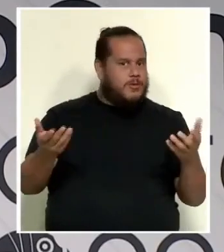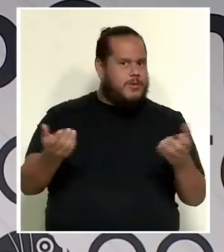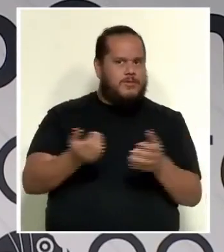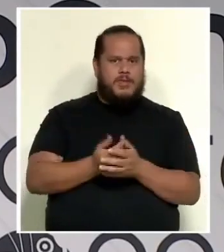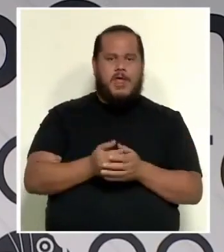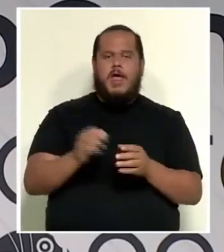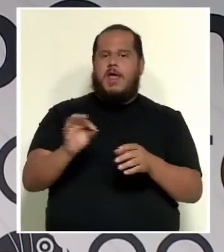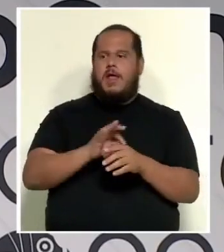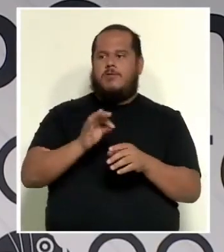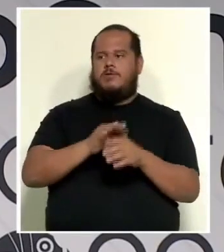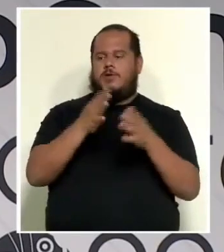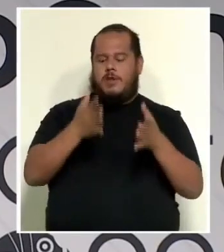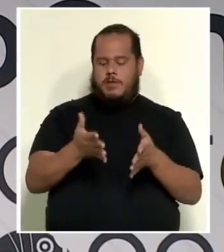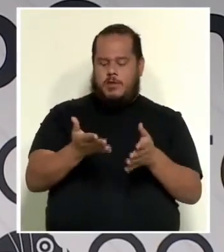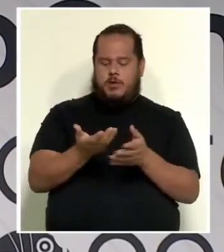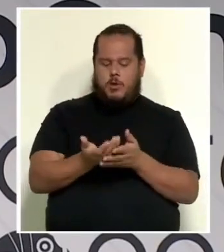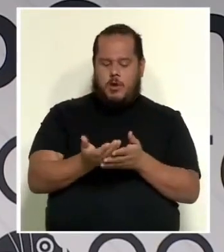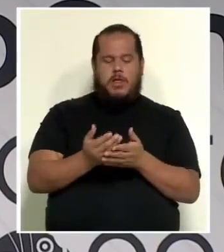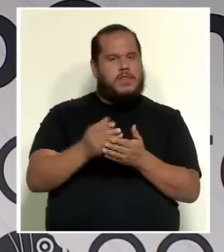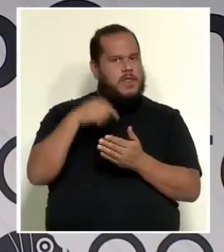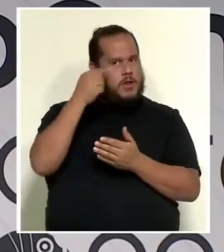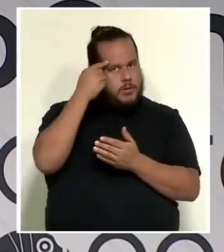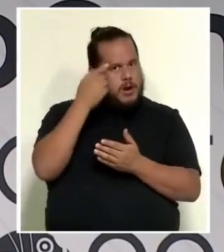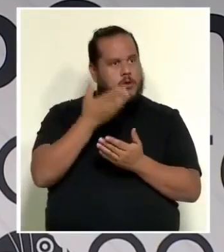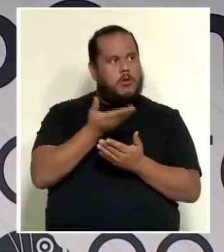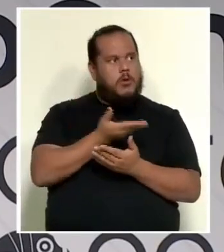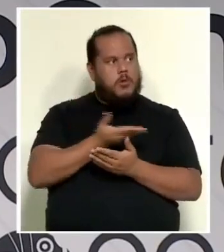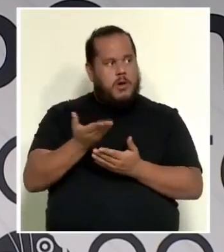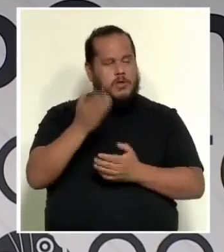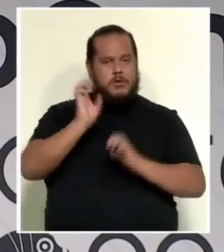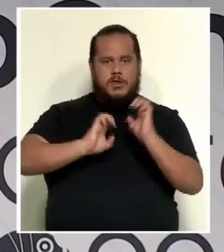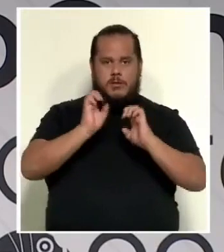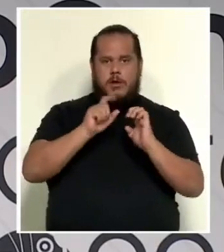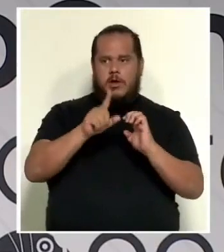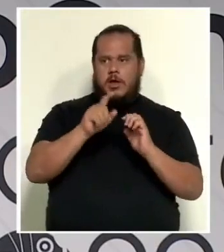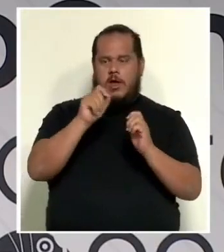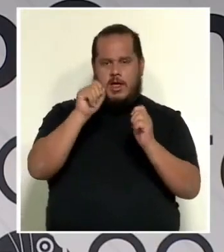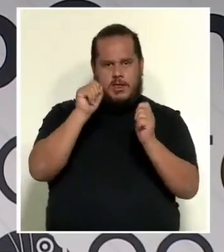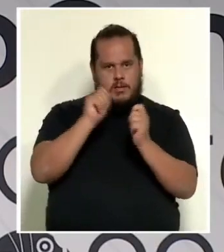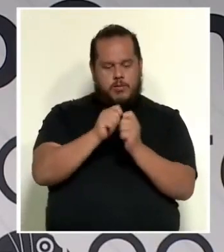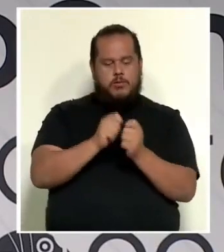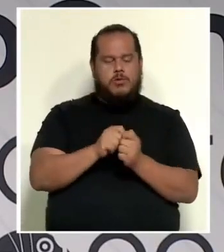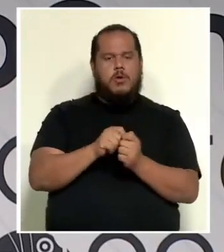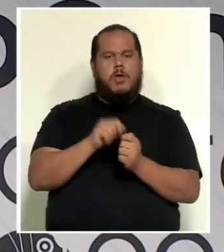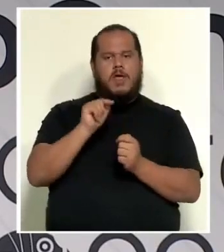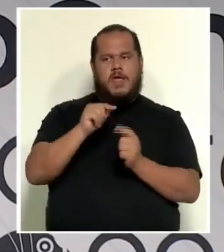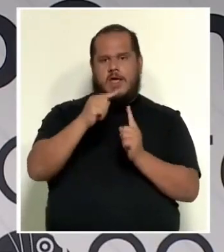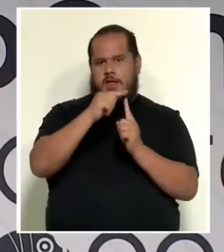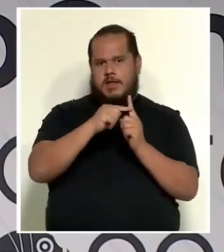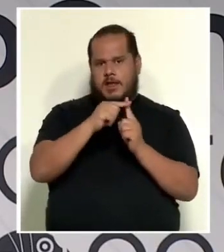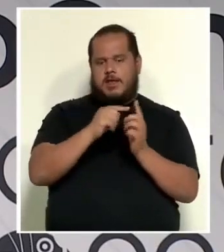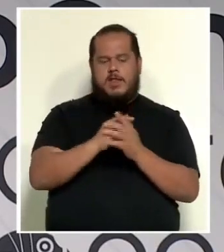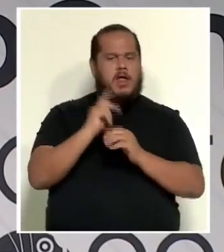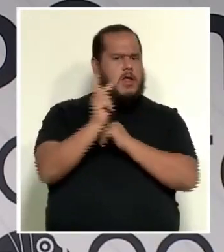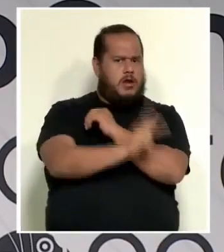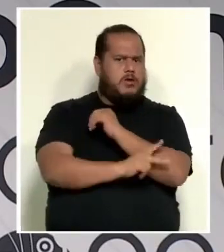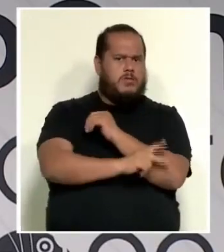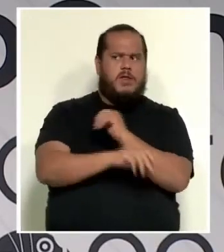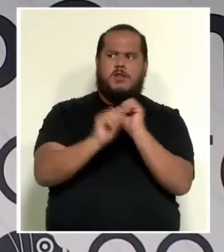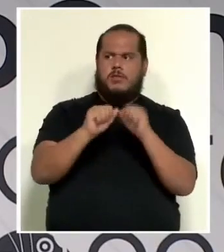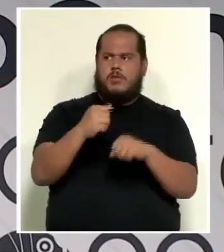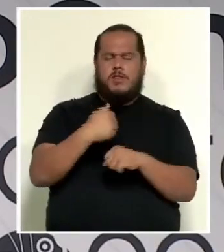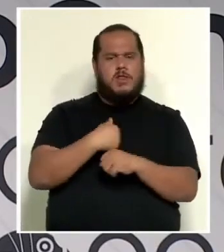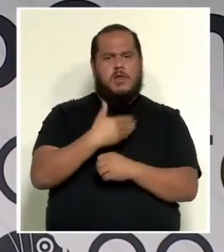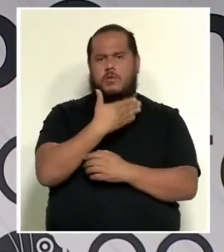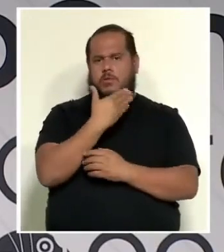del gobierno, cuando se evalúa ese aspecto o esa dimensión en este índice, pues los países pueden tener